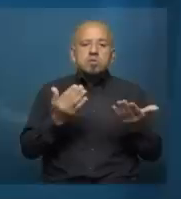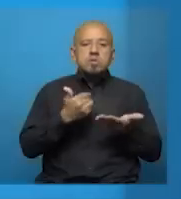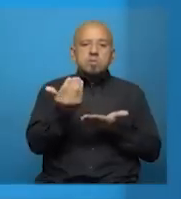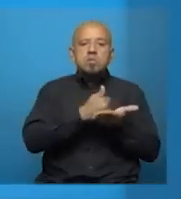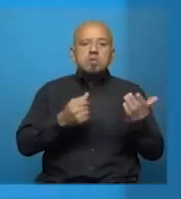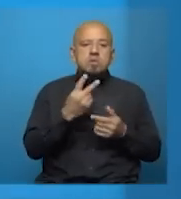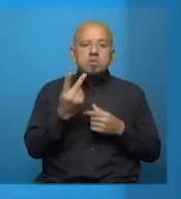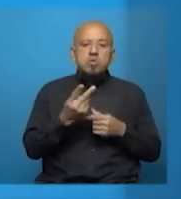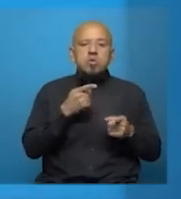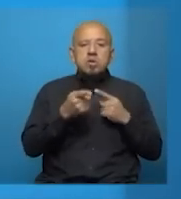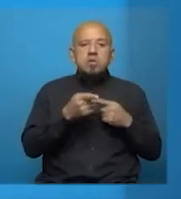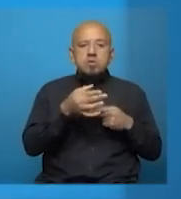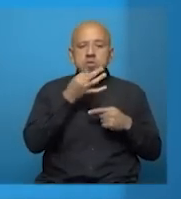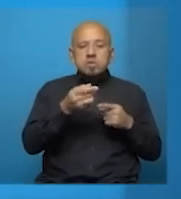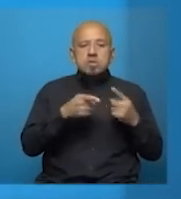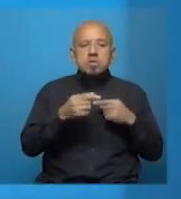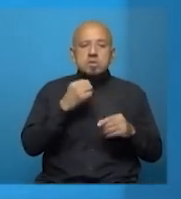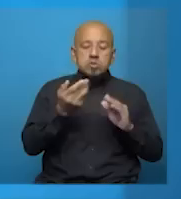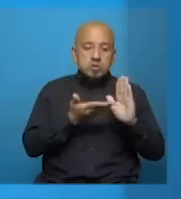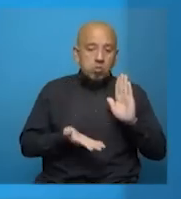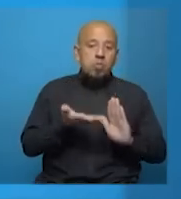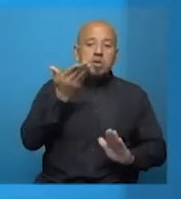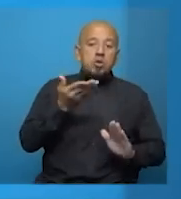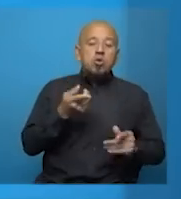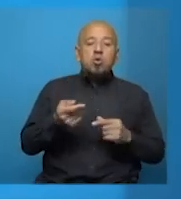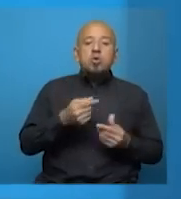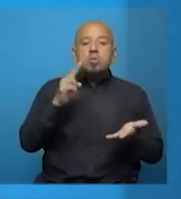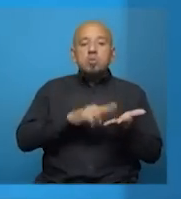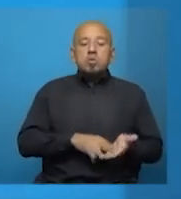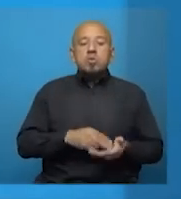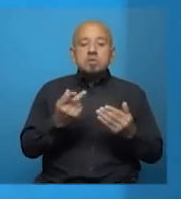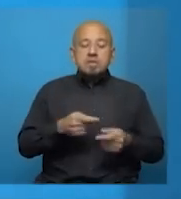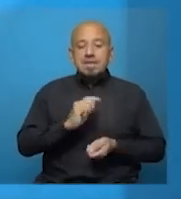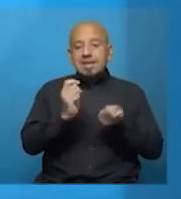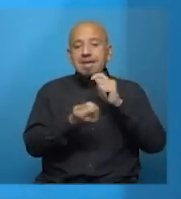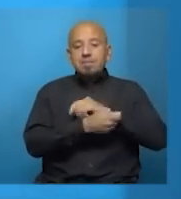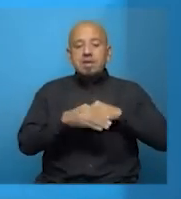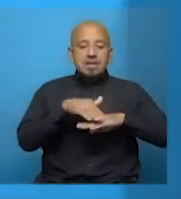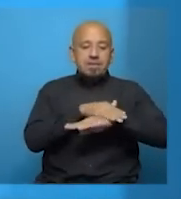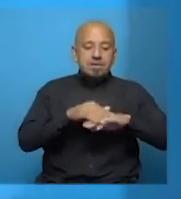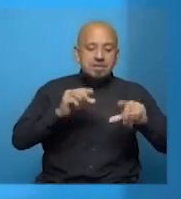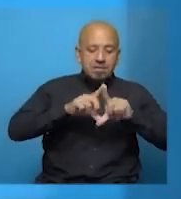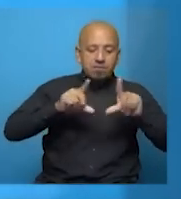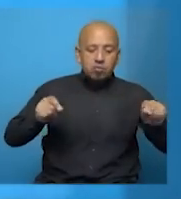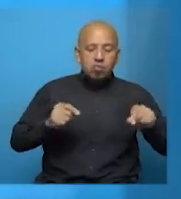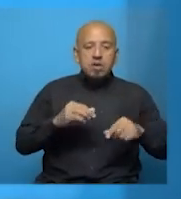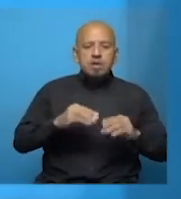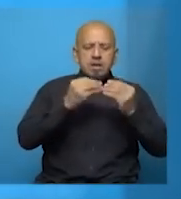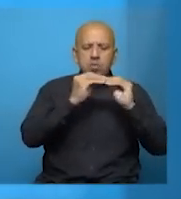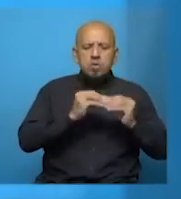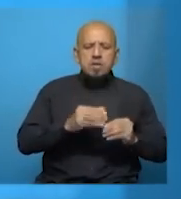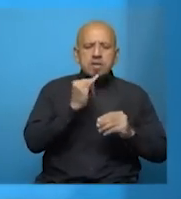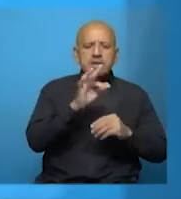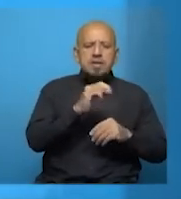2, eso se llama aumento de impuestos. Y si te cambian la base de cálculo del IRPF y por lo